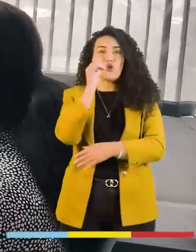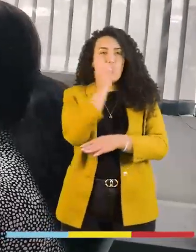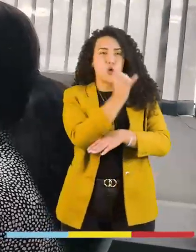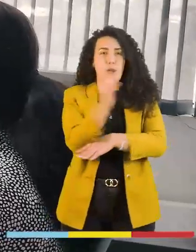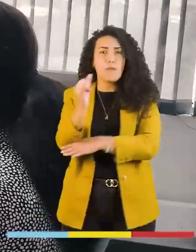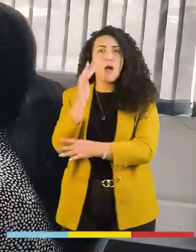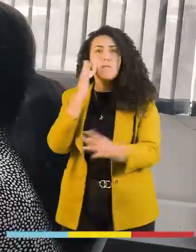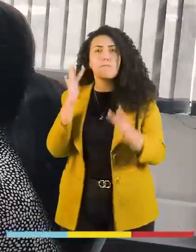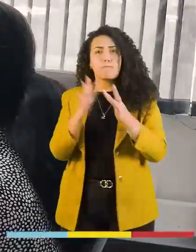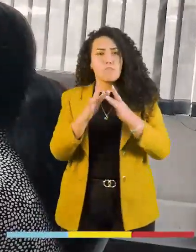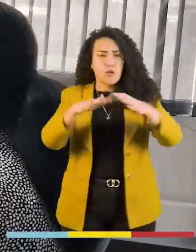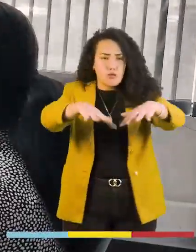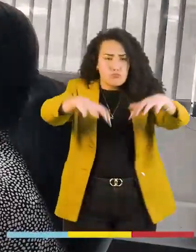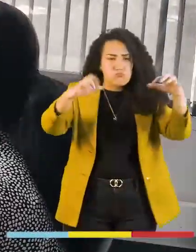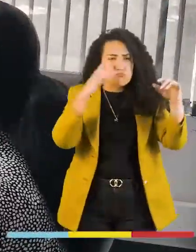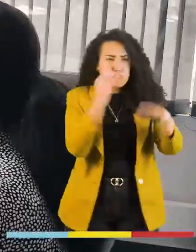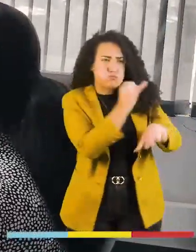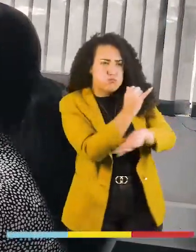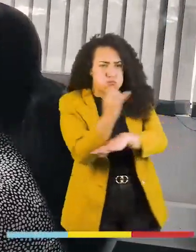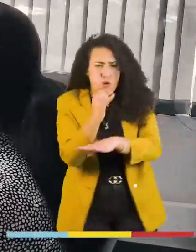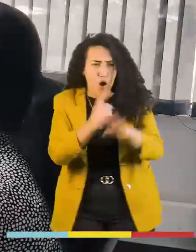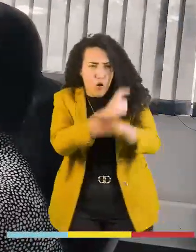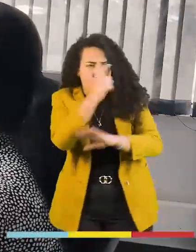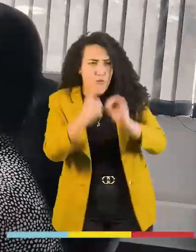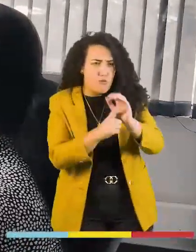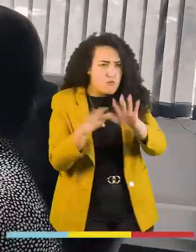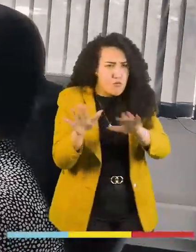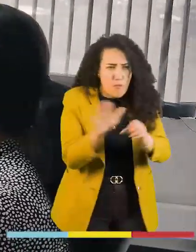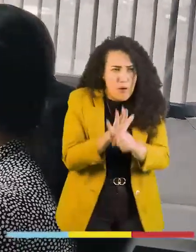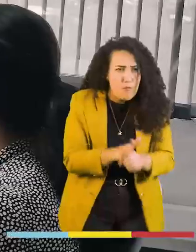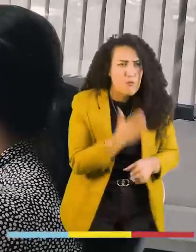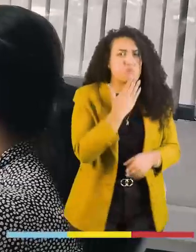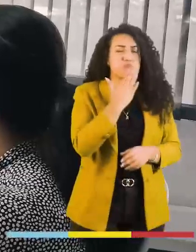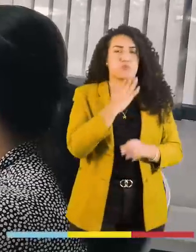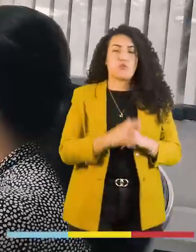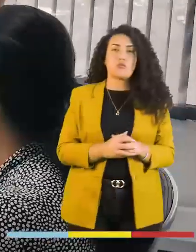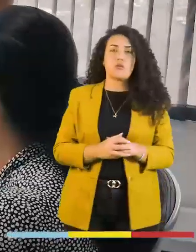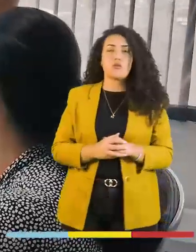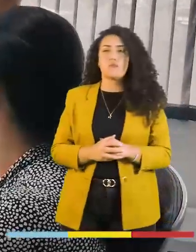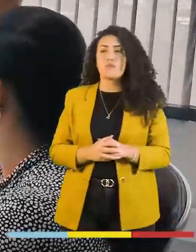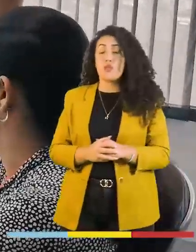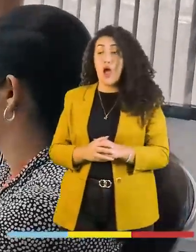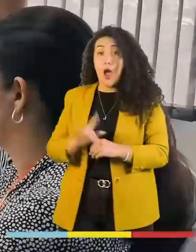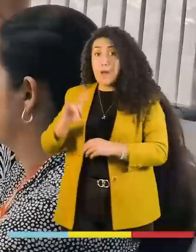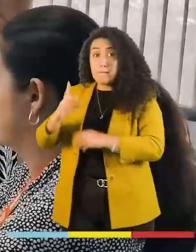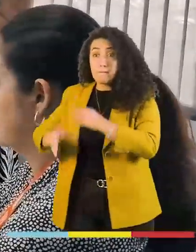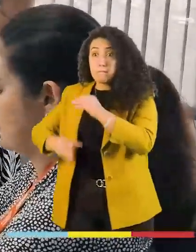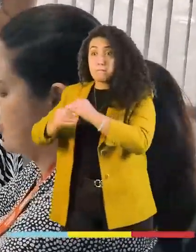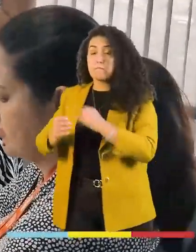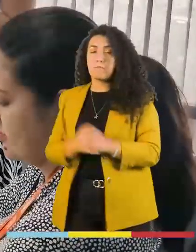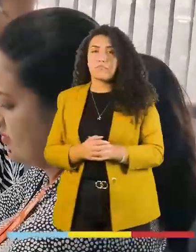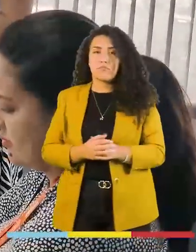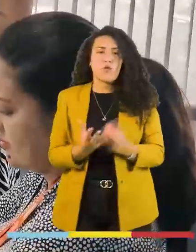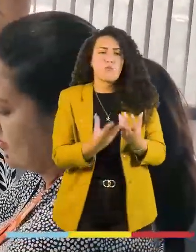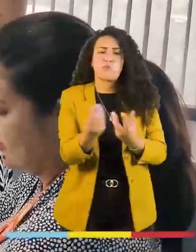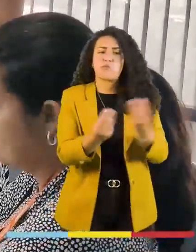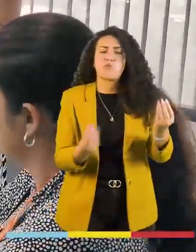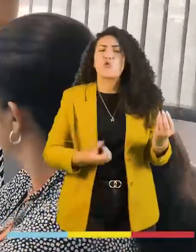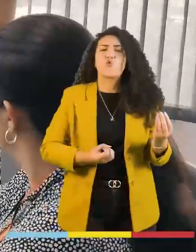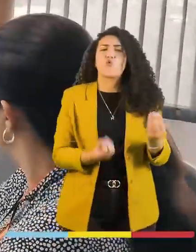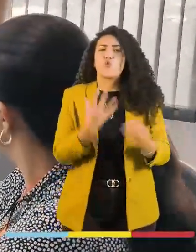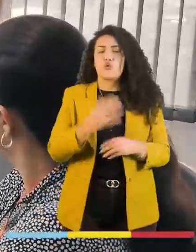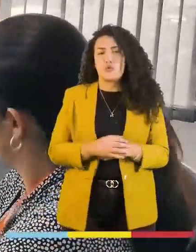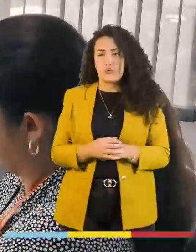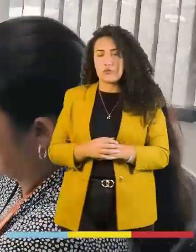dispuestas para hacer transmisión. Listo, perfecto. ¿Alguna otra propuesta? ¿Cuántos equipos irían? Listo, va el